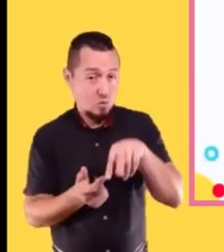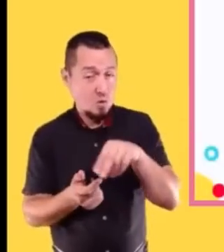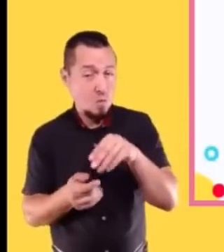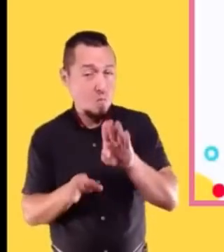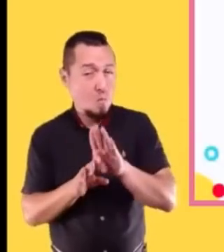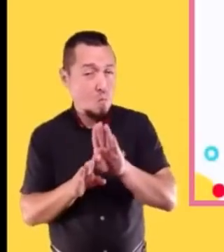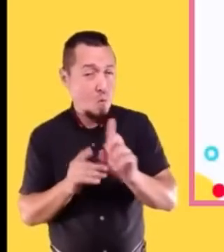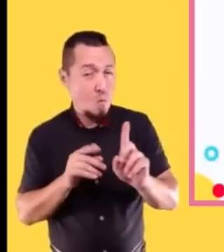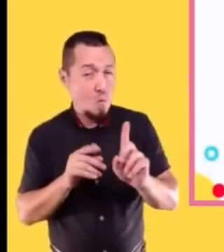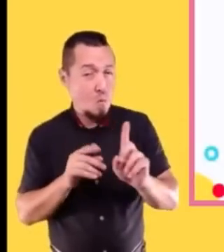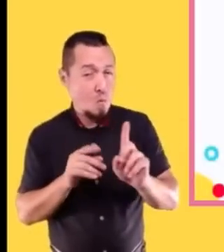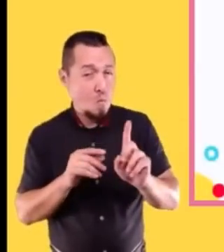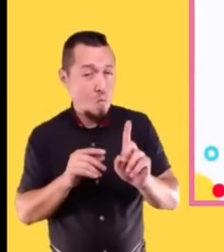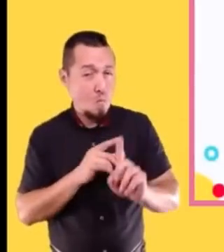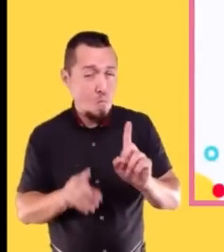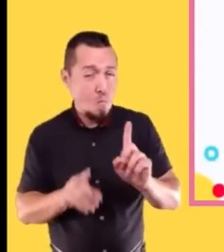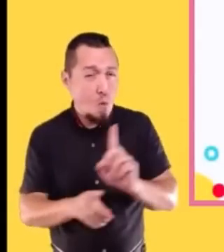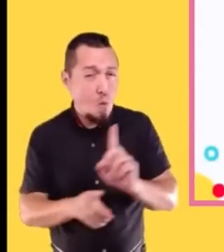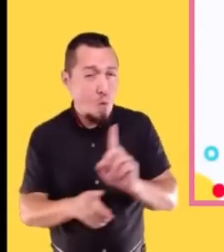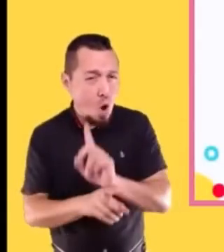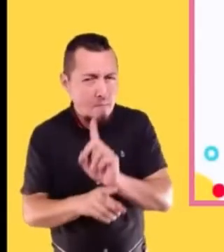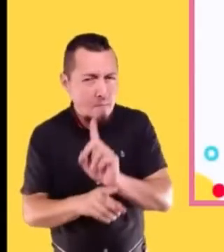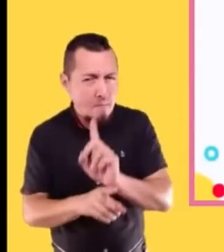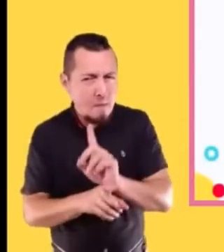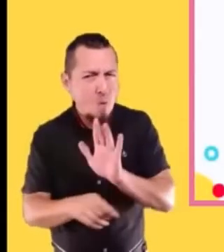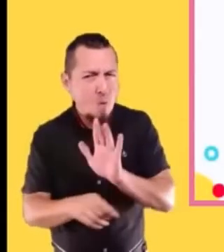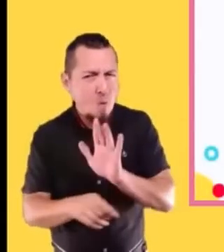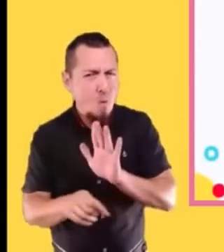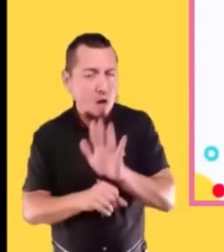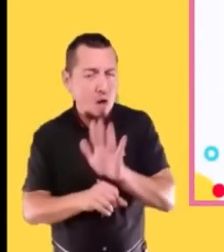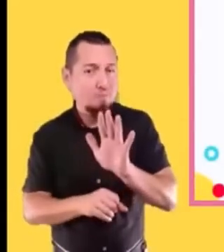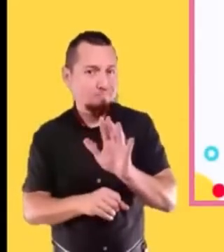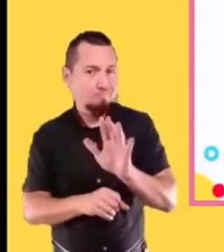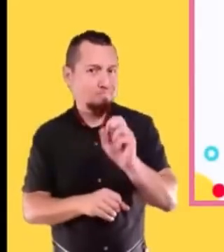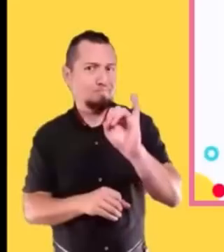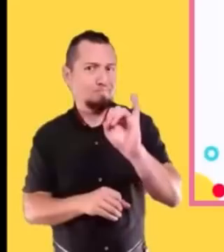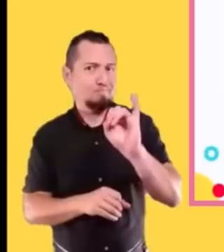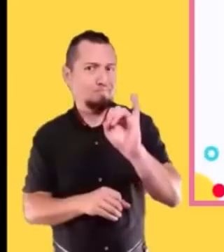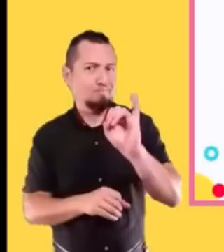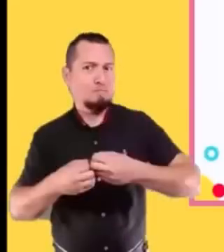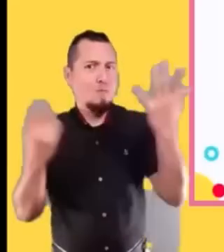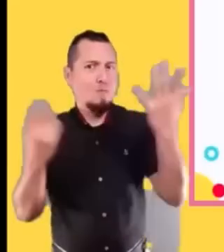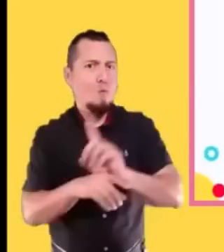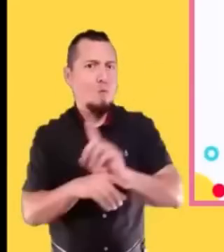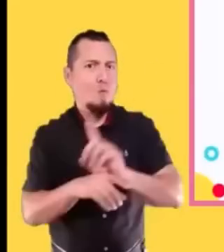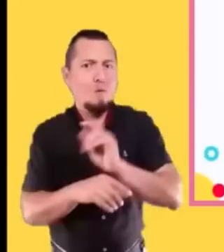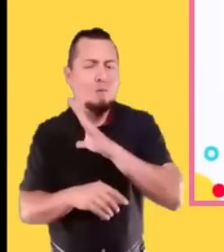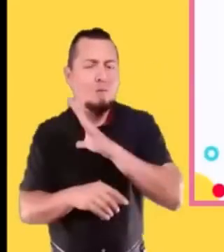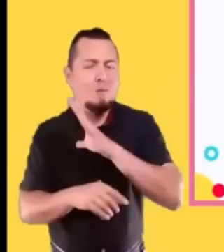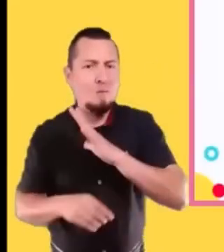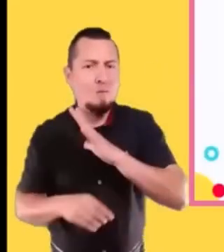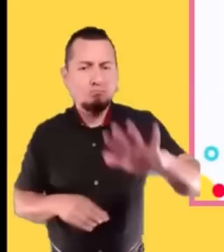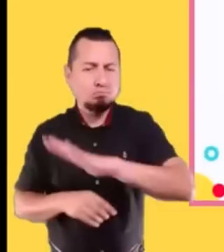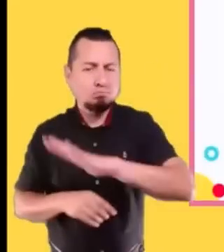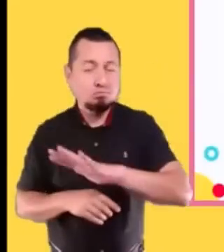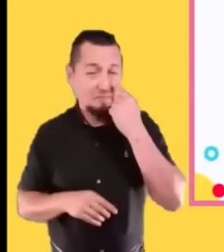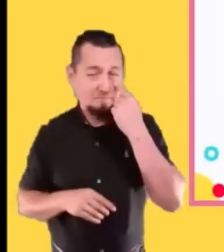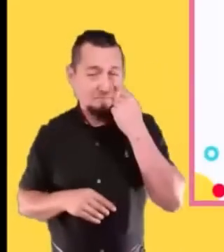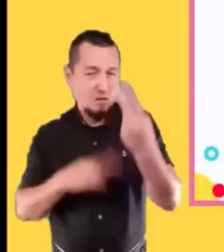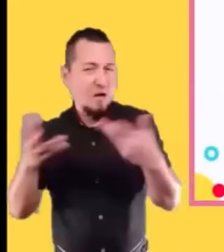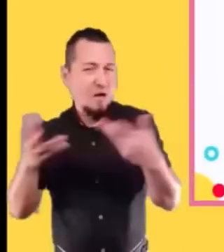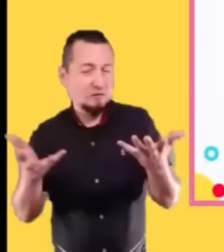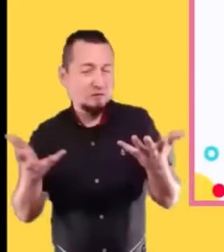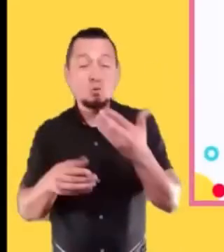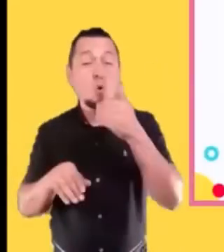supuesto que hay un problema, y tenemos que atenderlo y queremos explicar cómo se va a hacer. Primero, punto número 1.